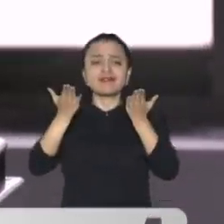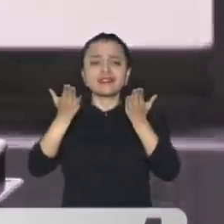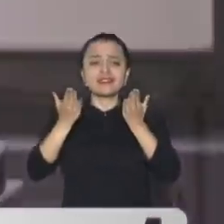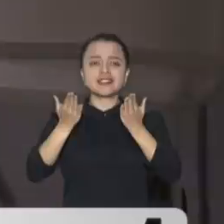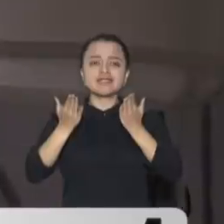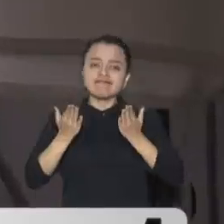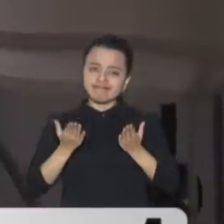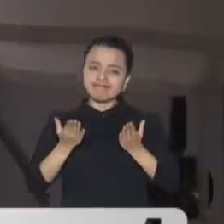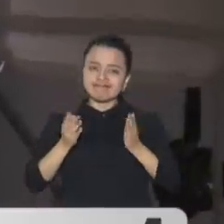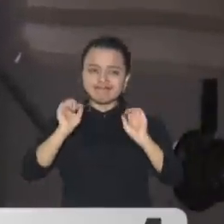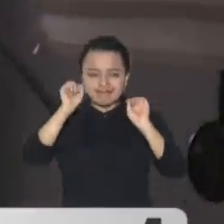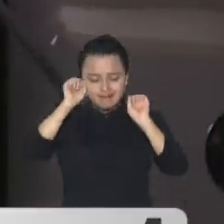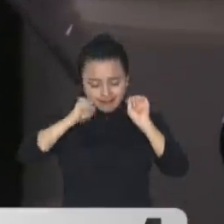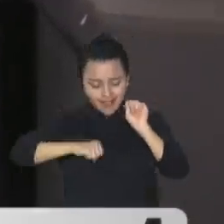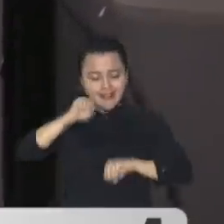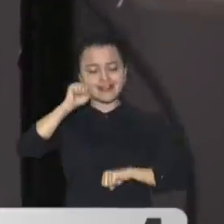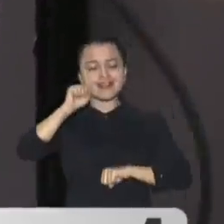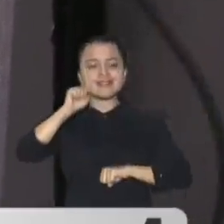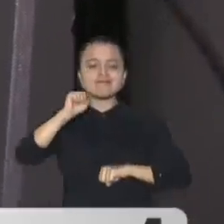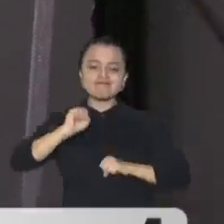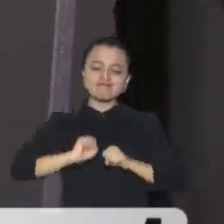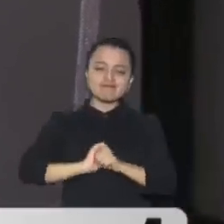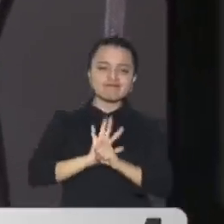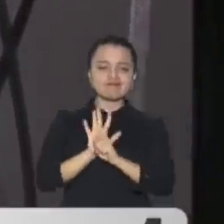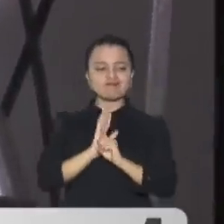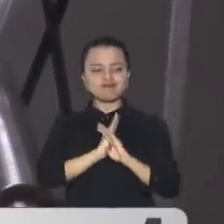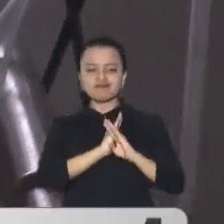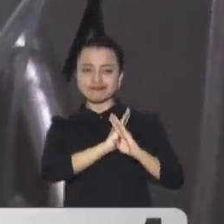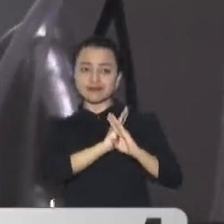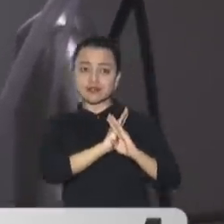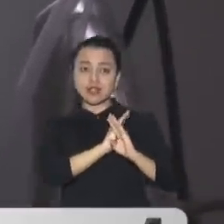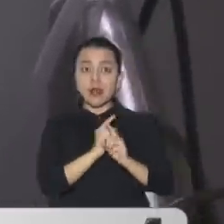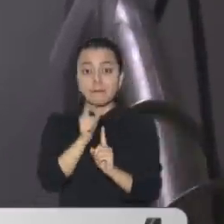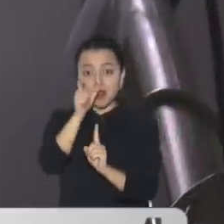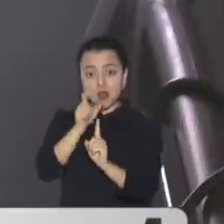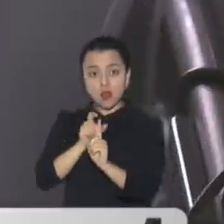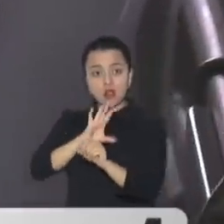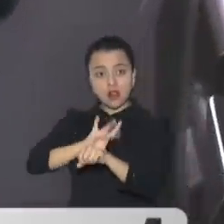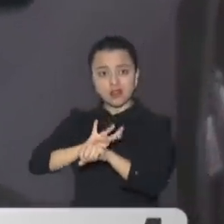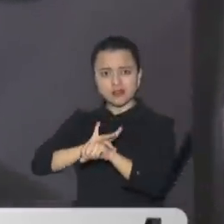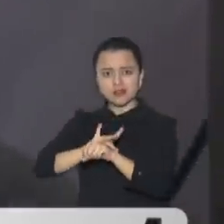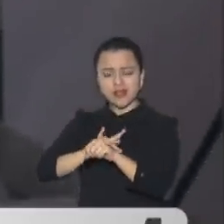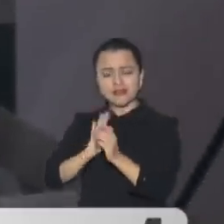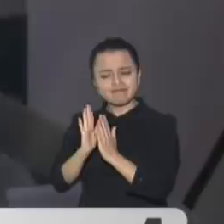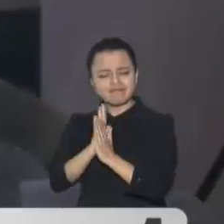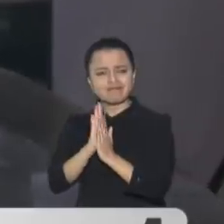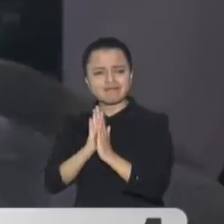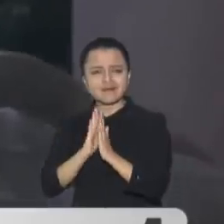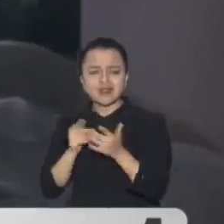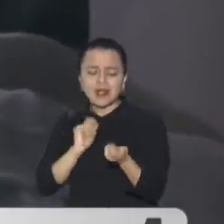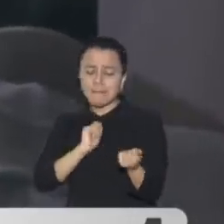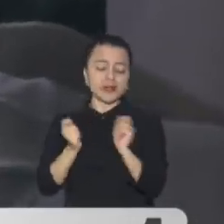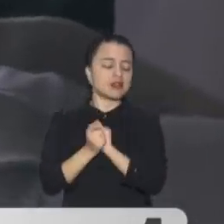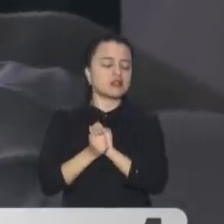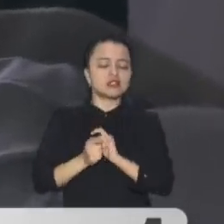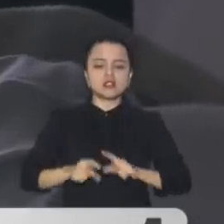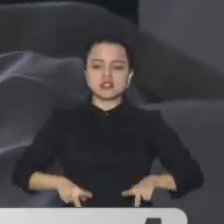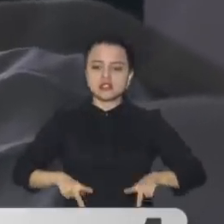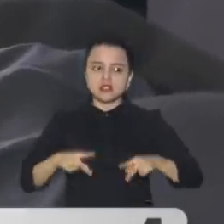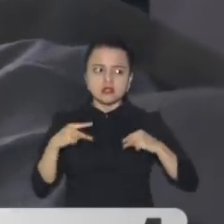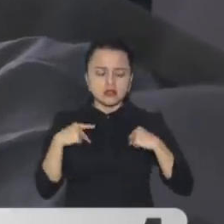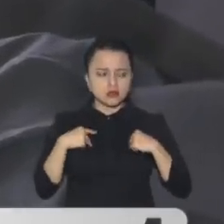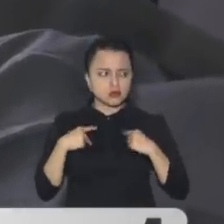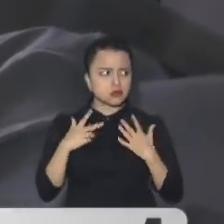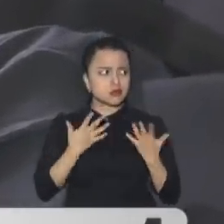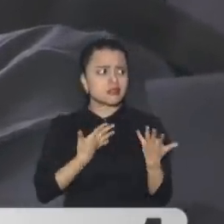La doctora tiene familia y ha dicho que tras la pandemia le ha tocado acoplarse a una nueva vida, esa vida en donde se ha